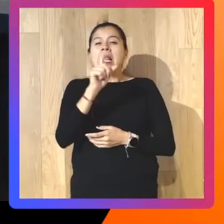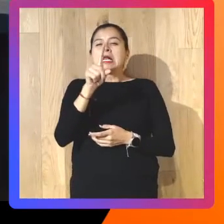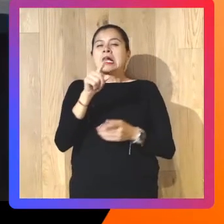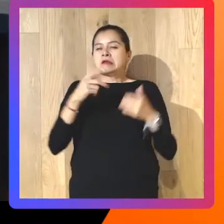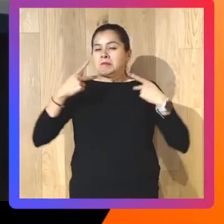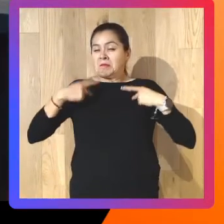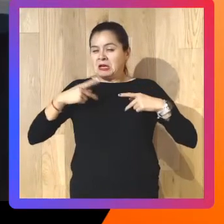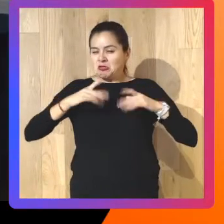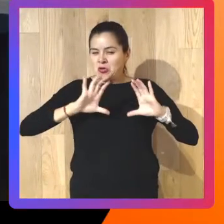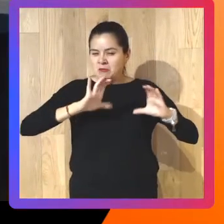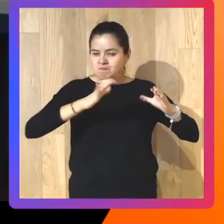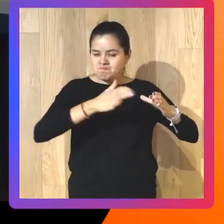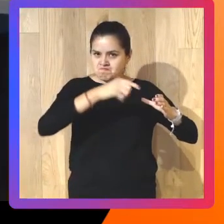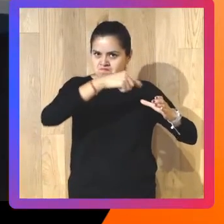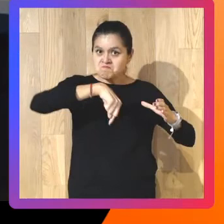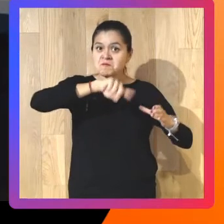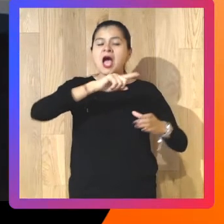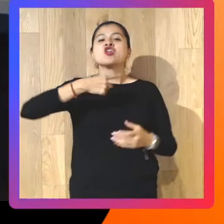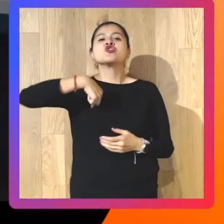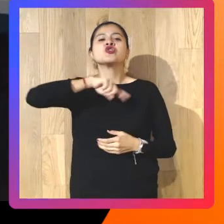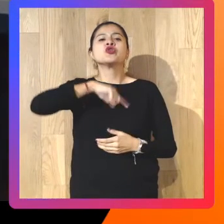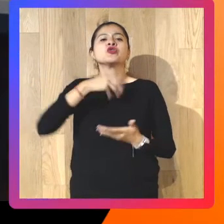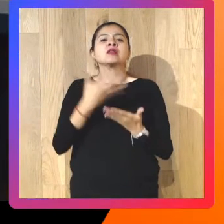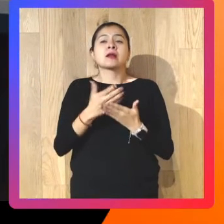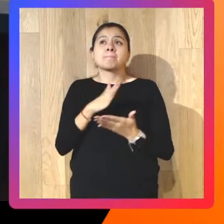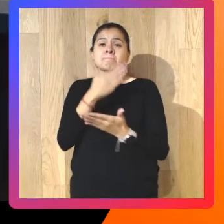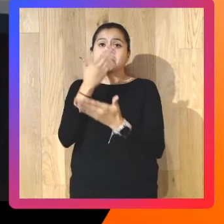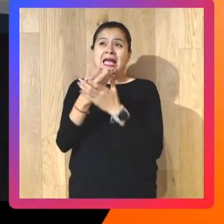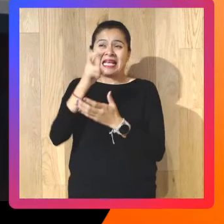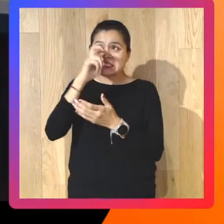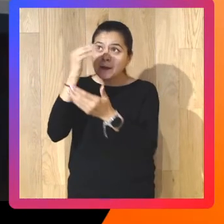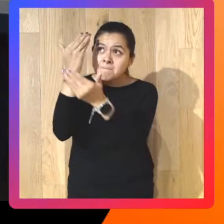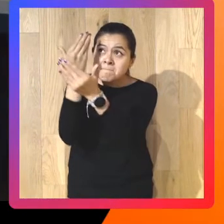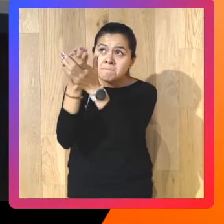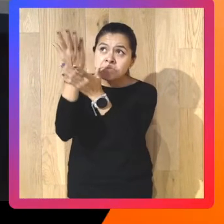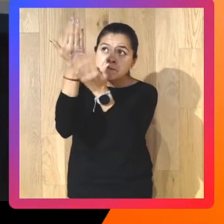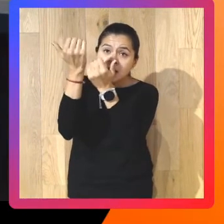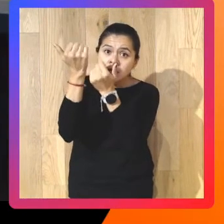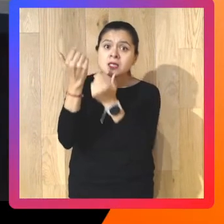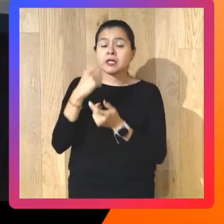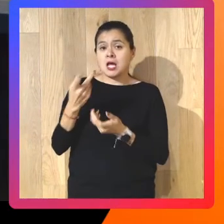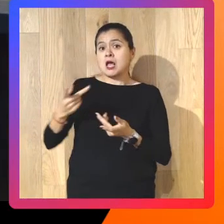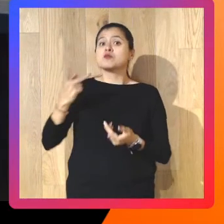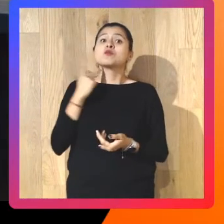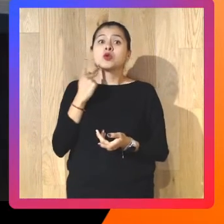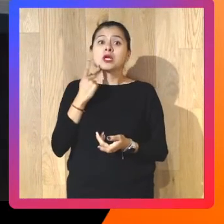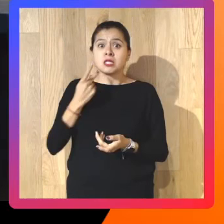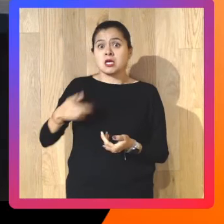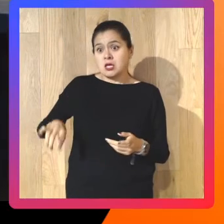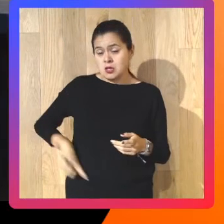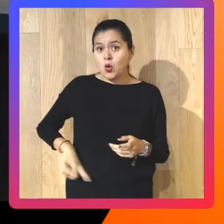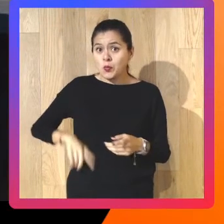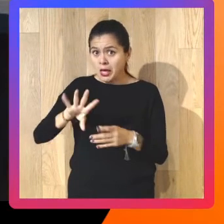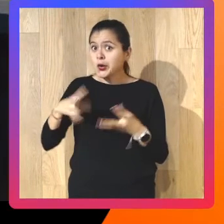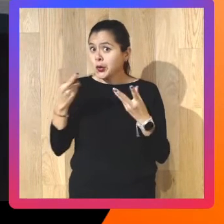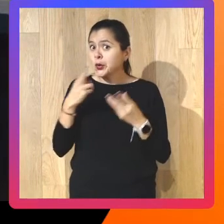ciudadanía nos toca exigir que las políticas públicas funcionen. De hecho, en la agenda empresarial